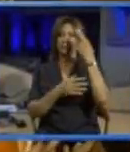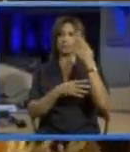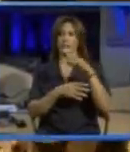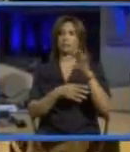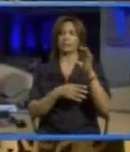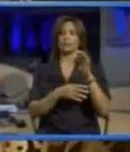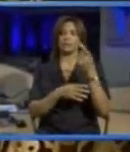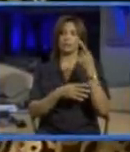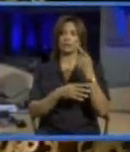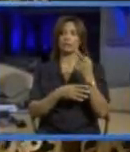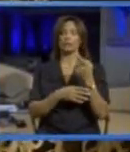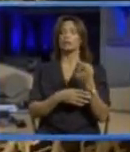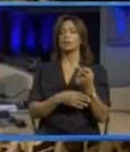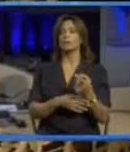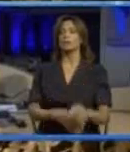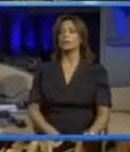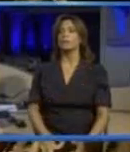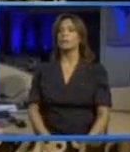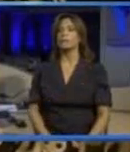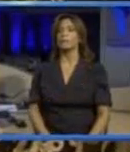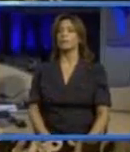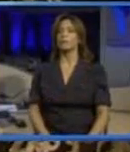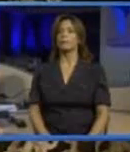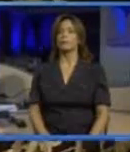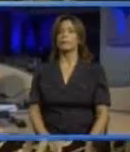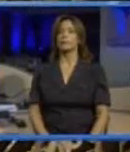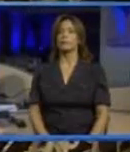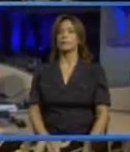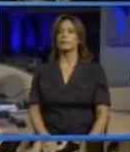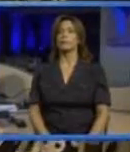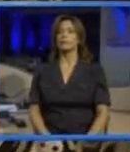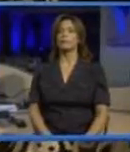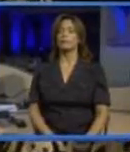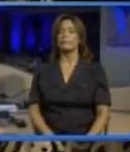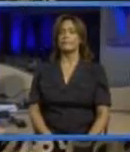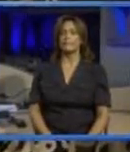culpable. Su mamá. Ay, Dios mío.